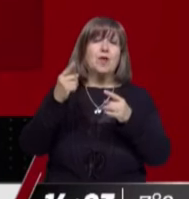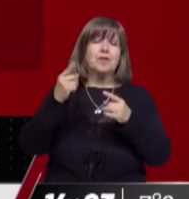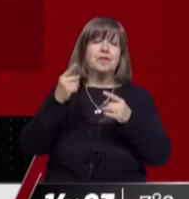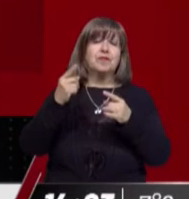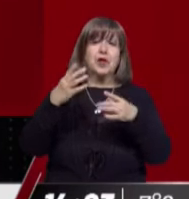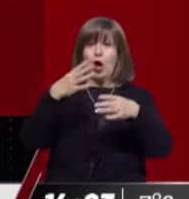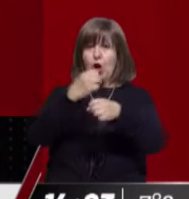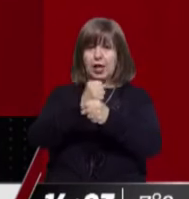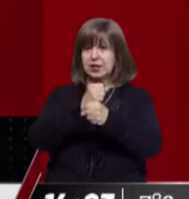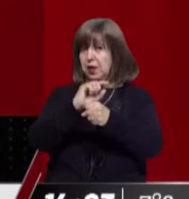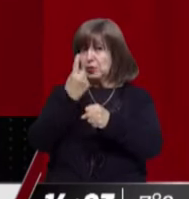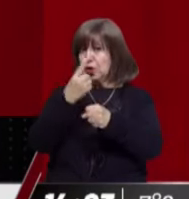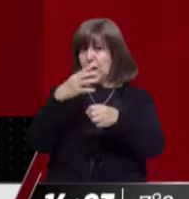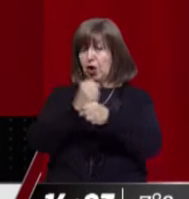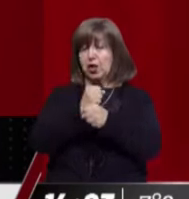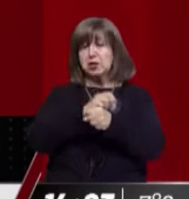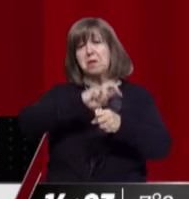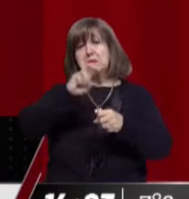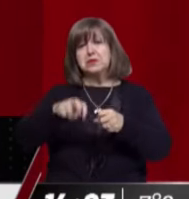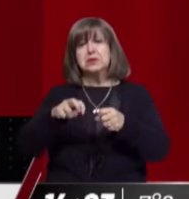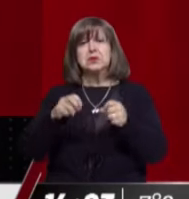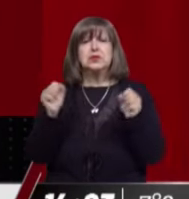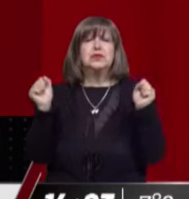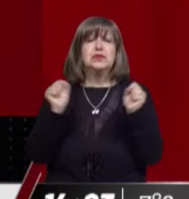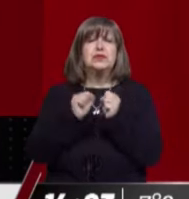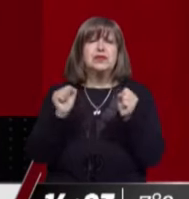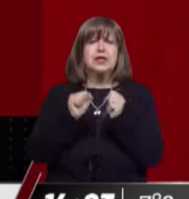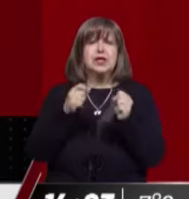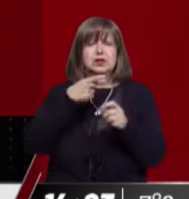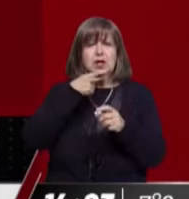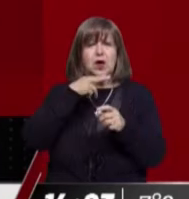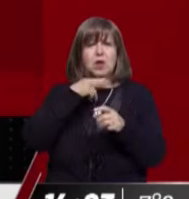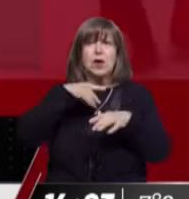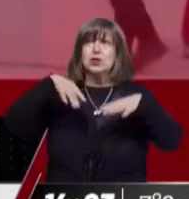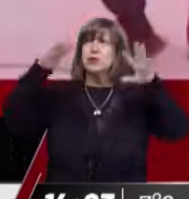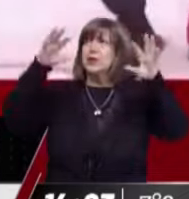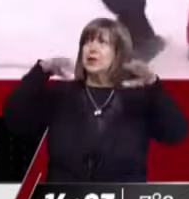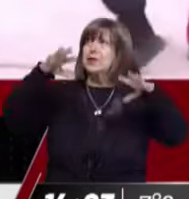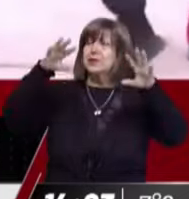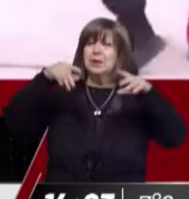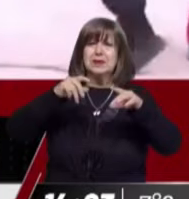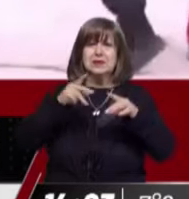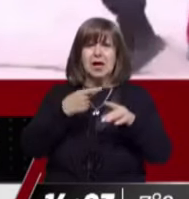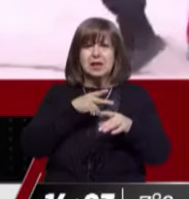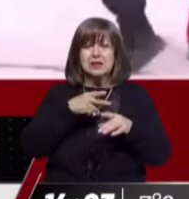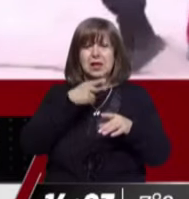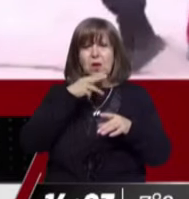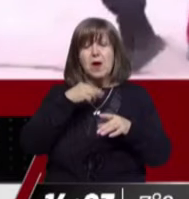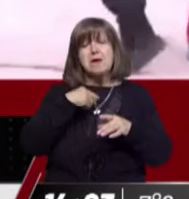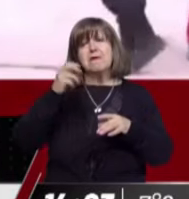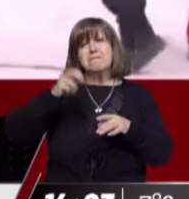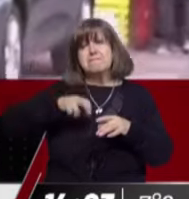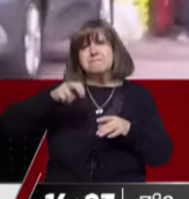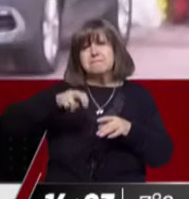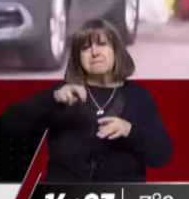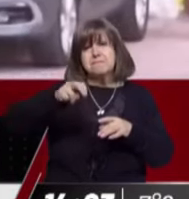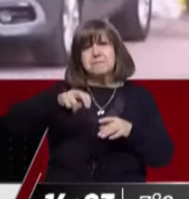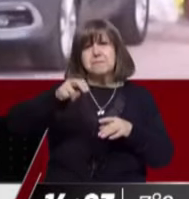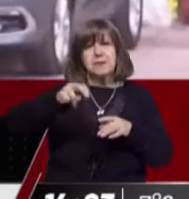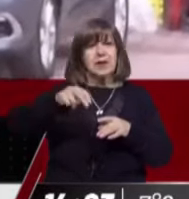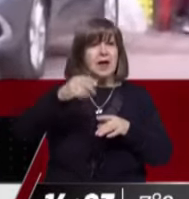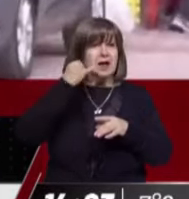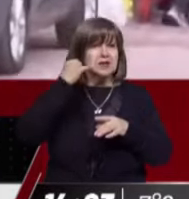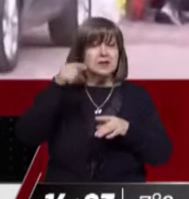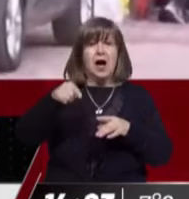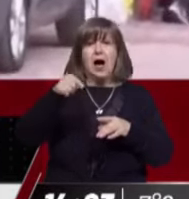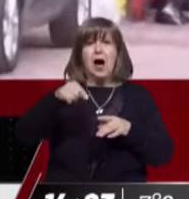transporte público, bajó en un día muy frío en la provincia de San Juan, estaba lloviendo, en las últimas horas se han dado a conocer una serie de imágenes a